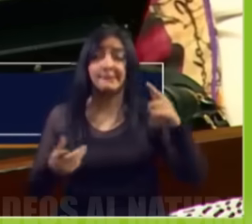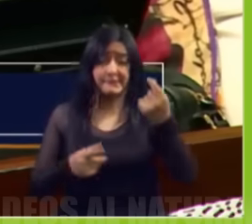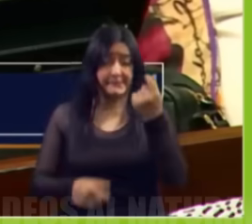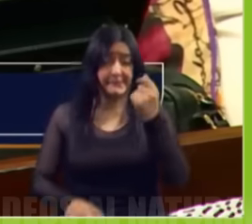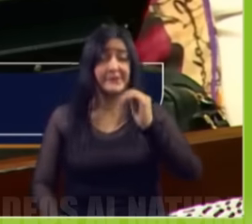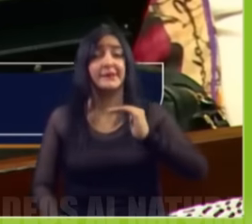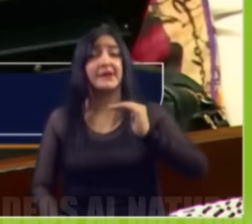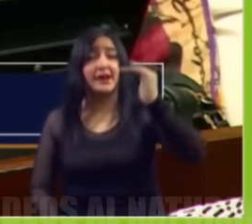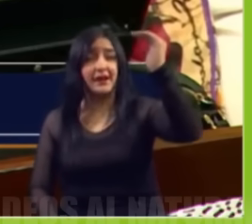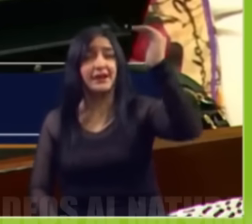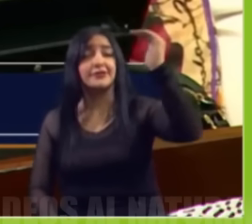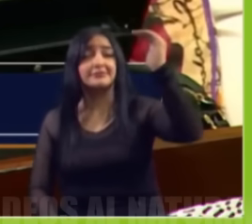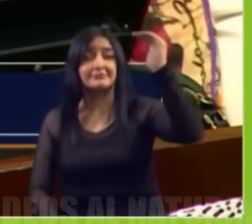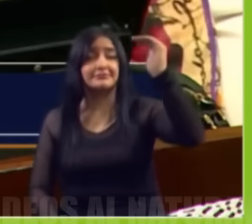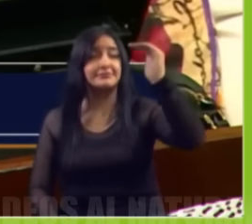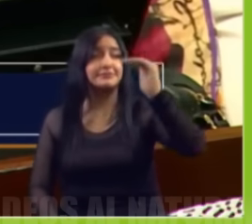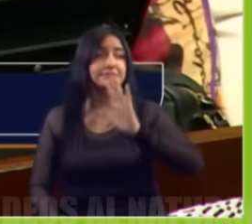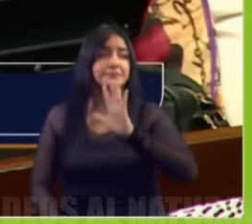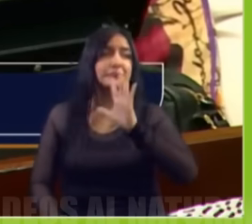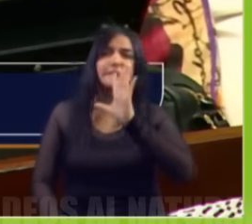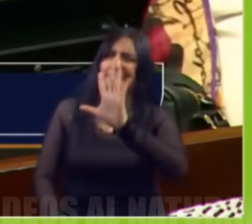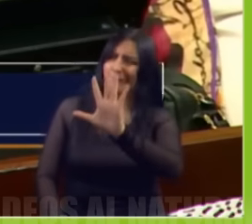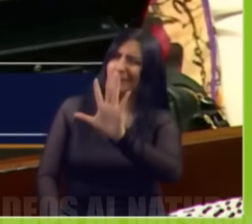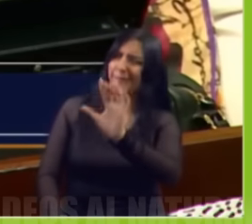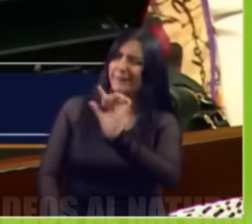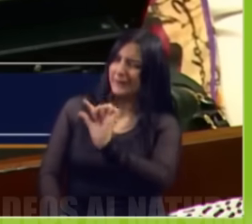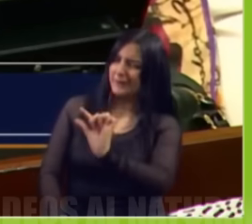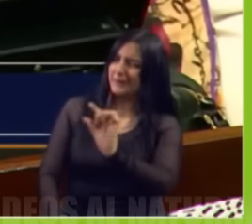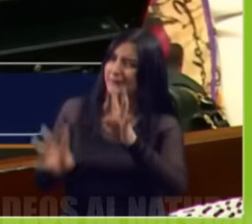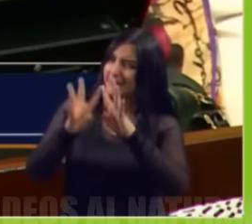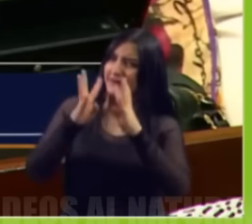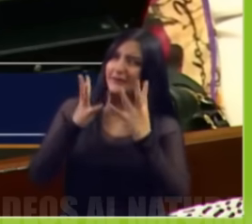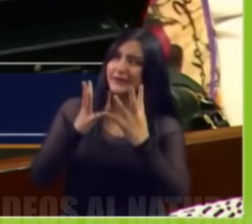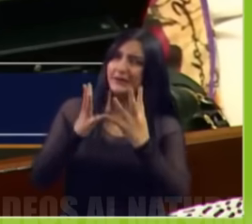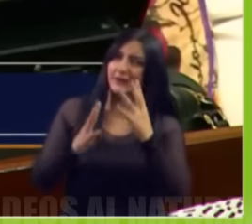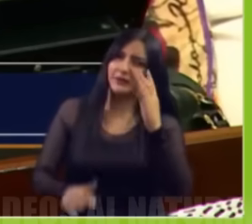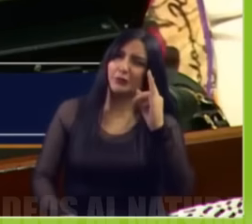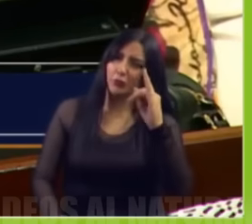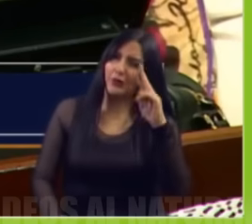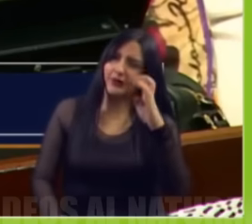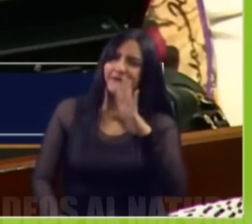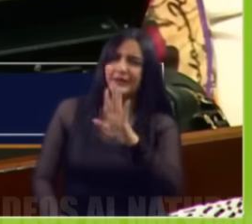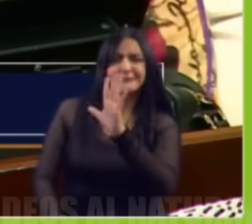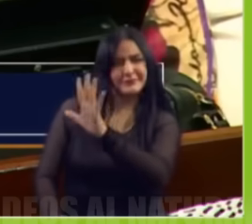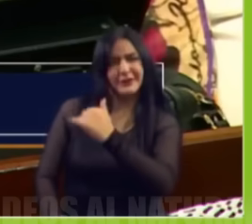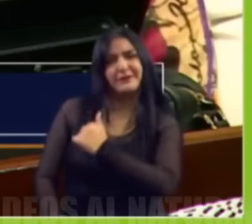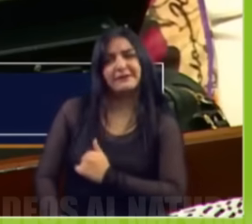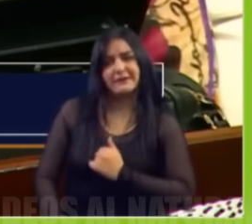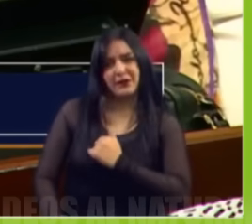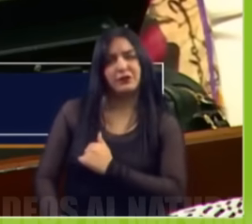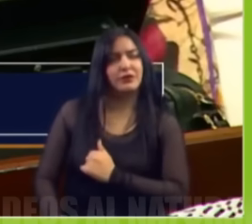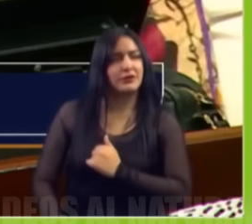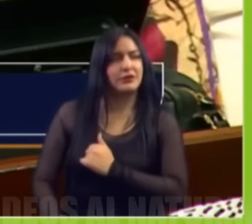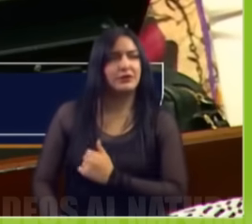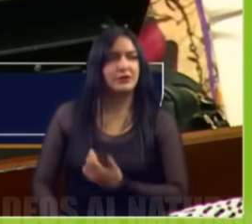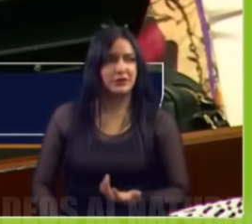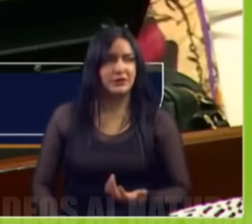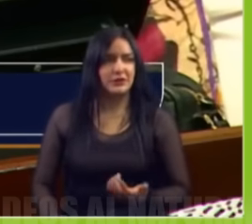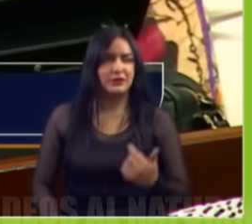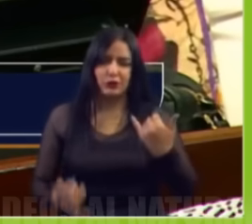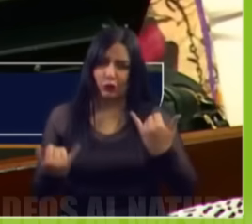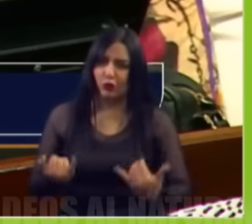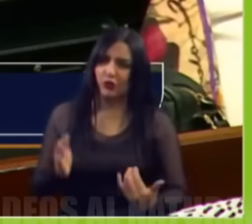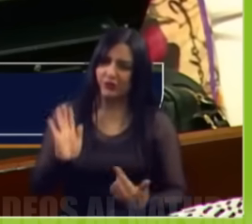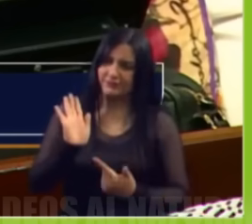alto. Permítame, senador Uribe, yo le voy a pedir el favor de que estoy dejando aquí